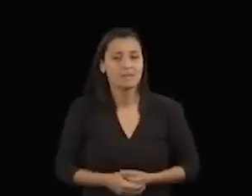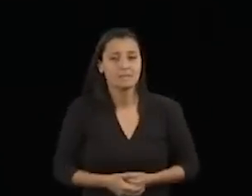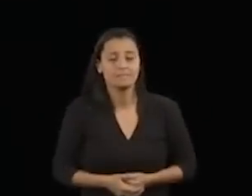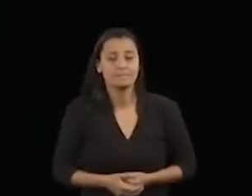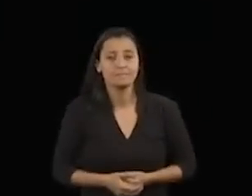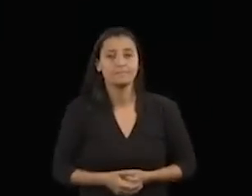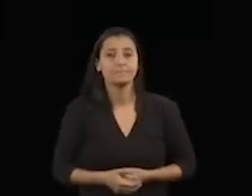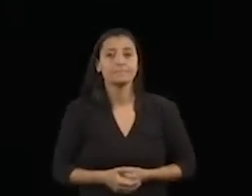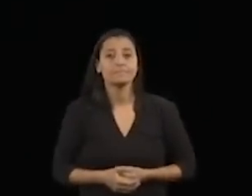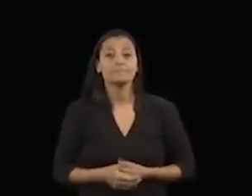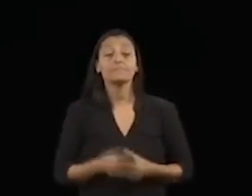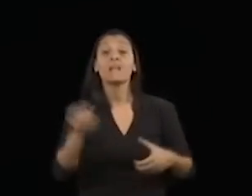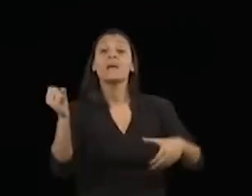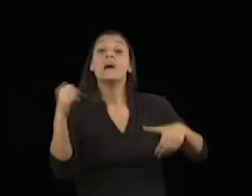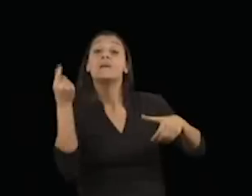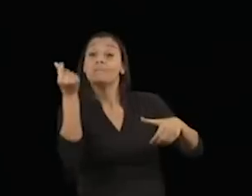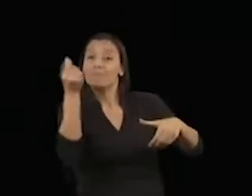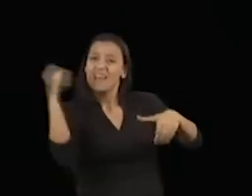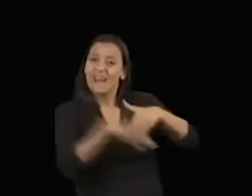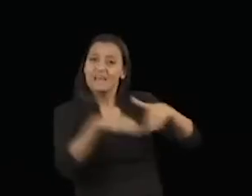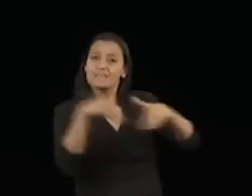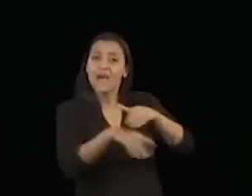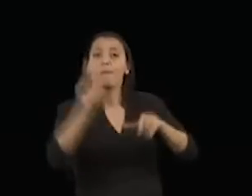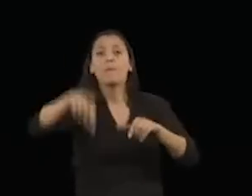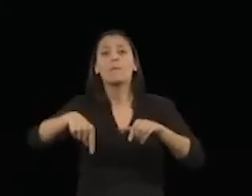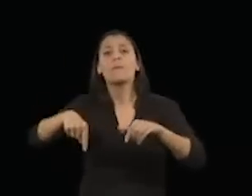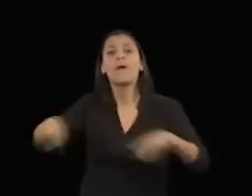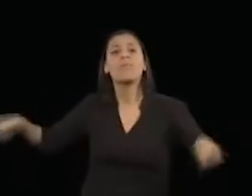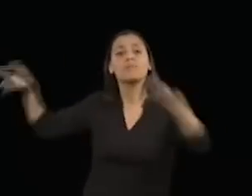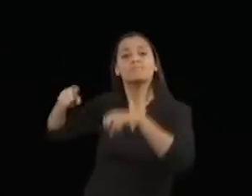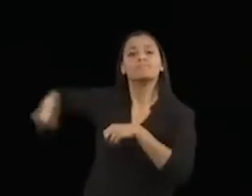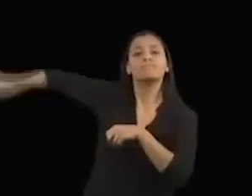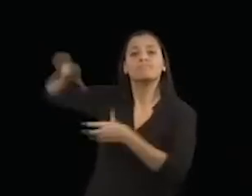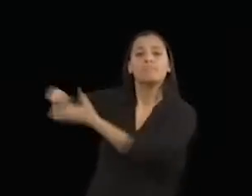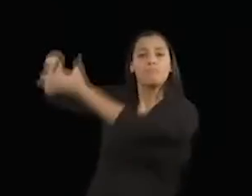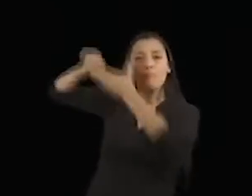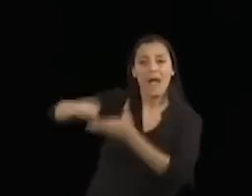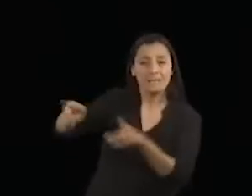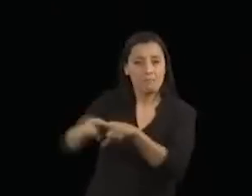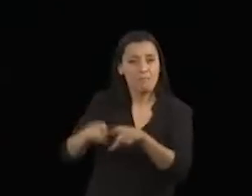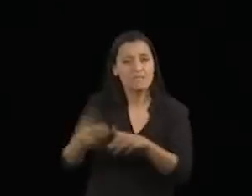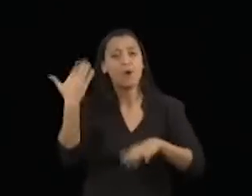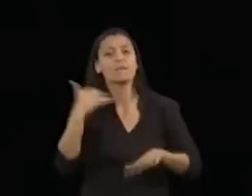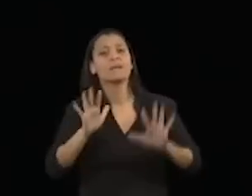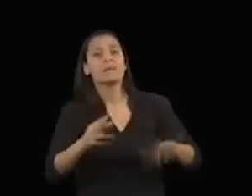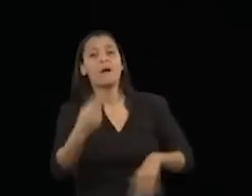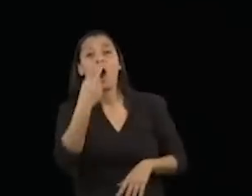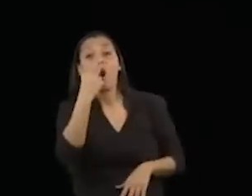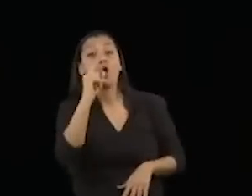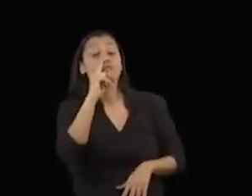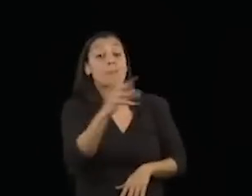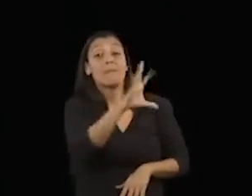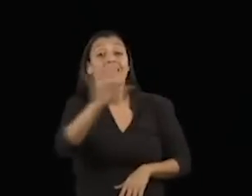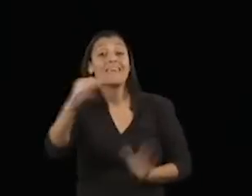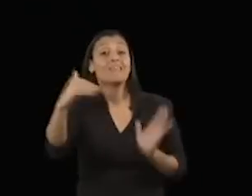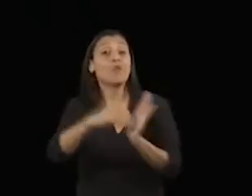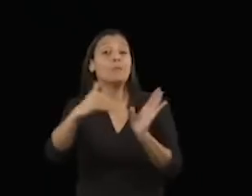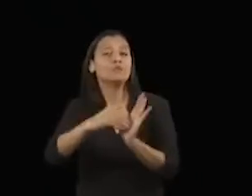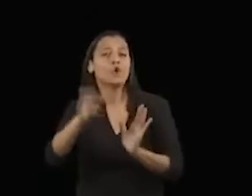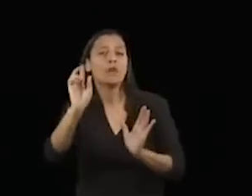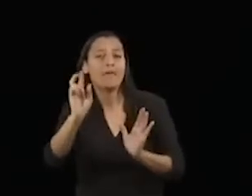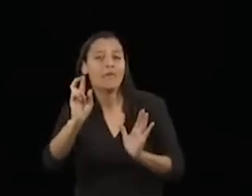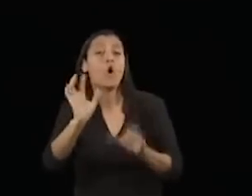de reservas internacionales. Las reservas internacionales netas que nosotros heredamos estaban en torno a los 11.500 millones de